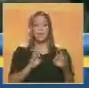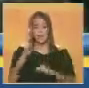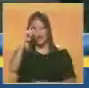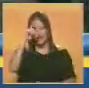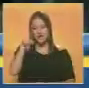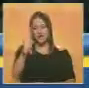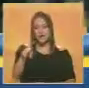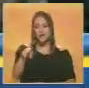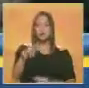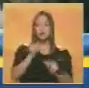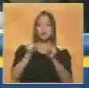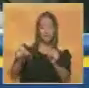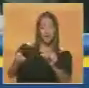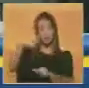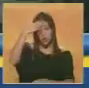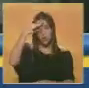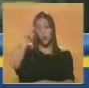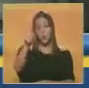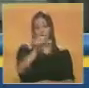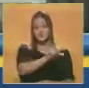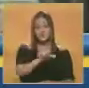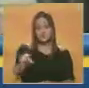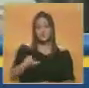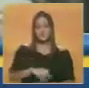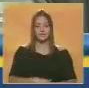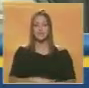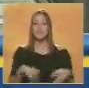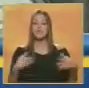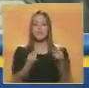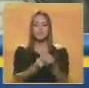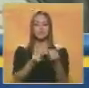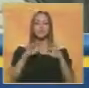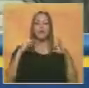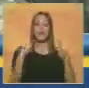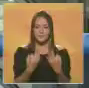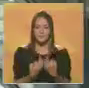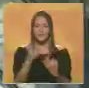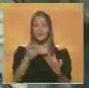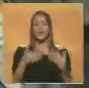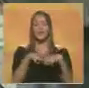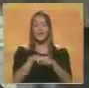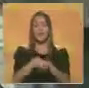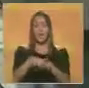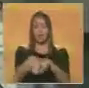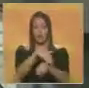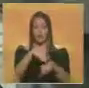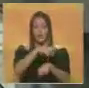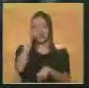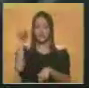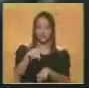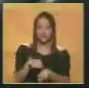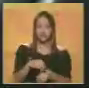presidente Chávez permanezca en la isla antillana durante una semana. Lo acompañan algunos de sus familiares e integrantes del gobierno nacional.